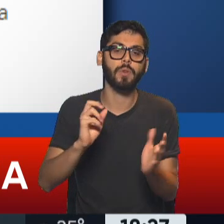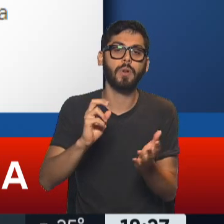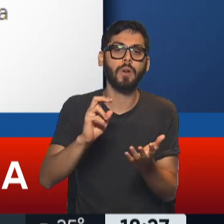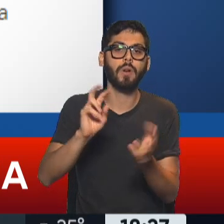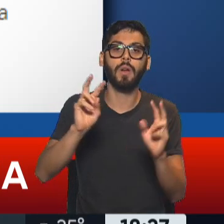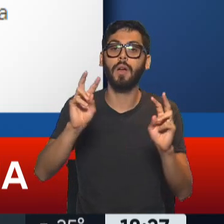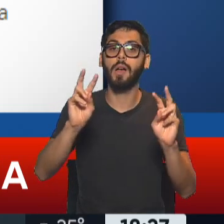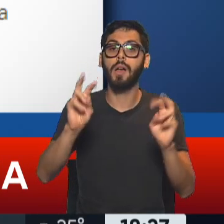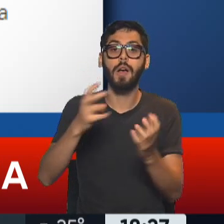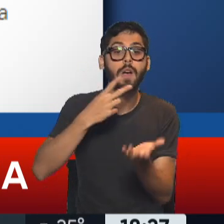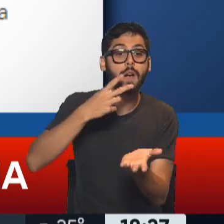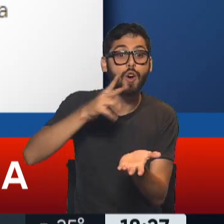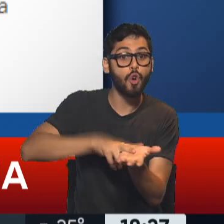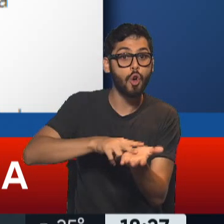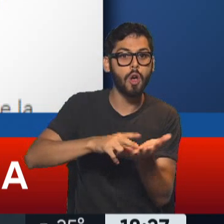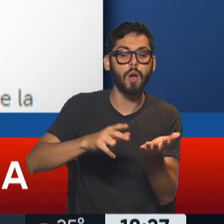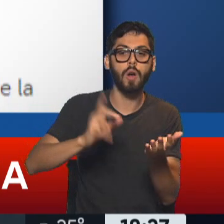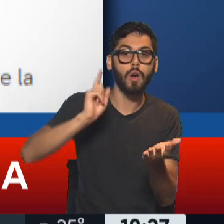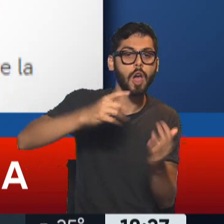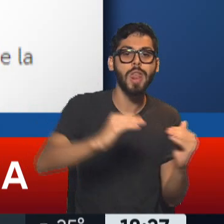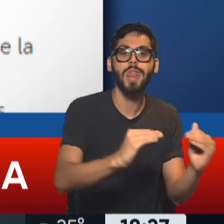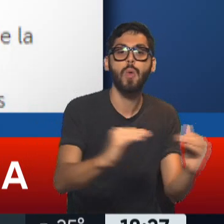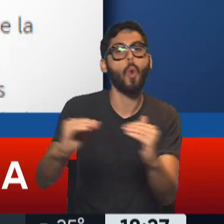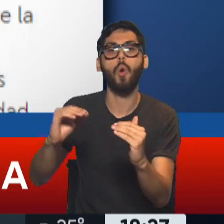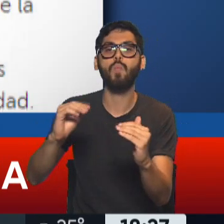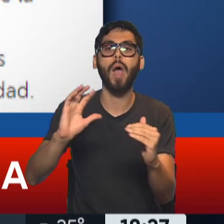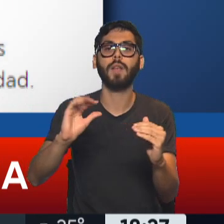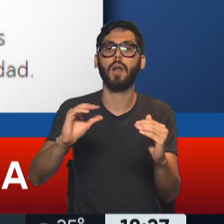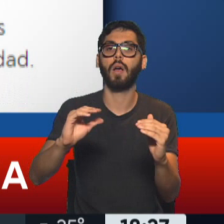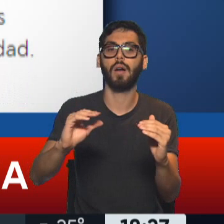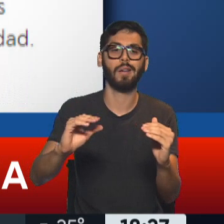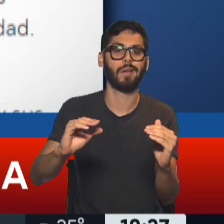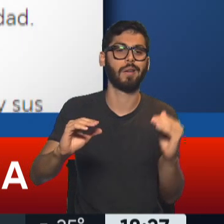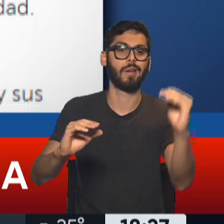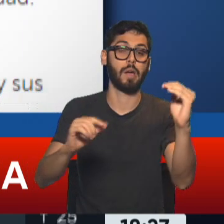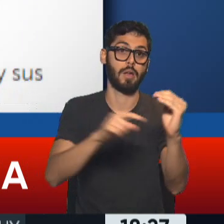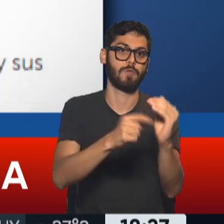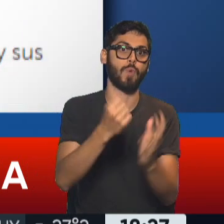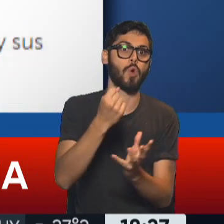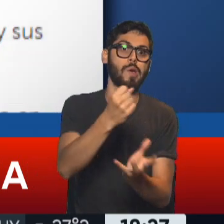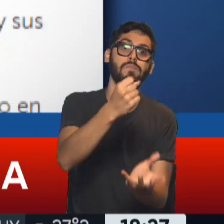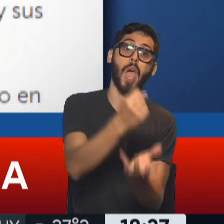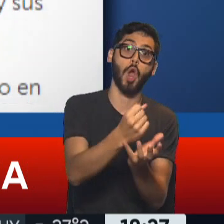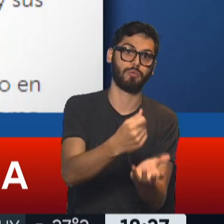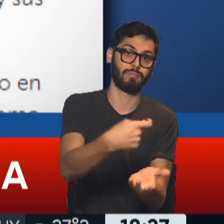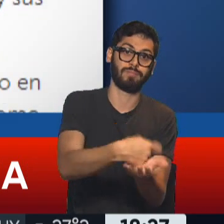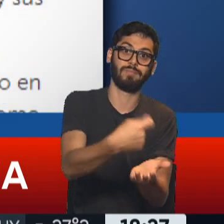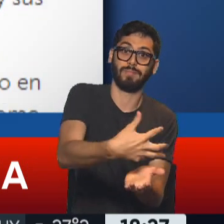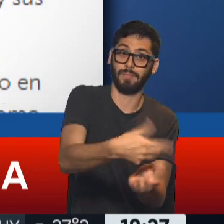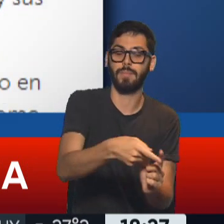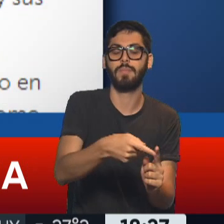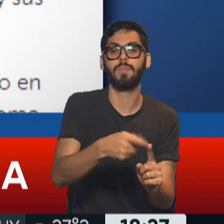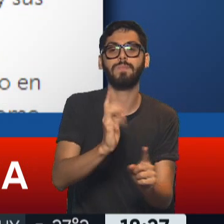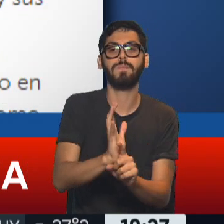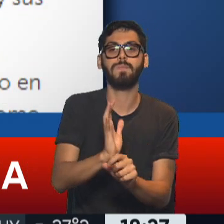en las tarifas, ¿no? Digamos, de segmentación para que ya se empiece a establecer el precio que las